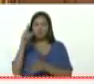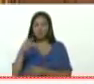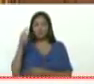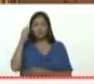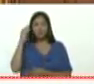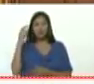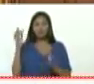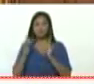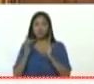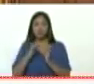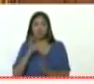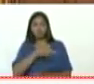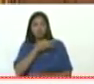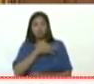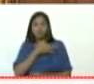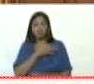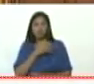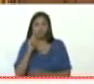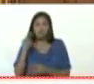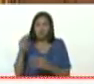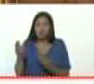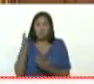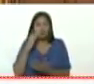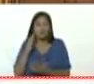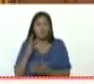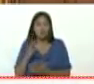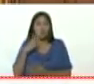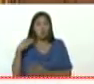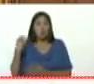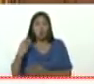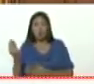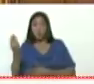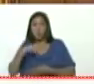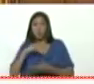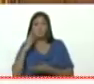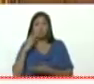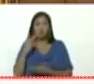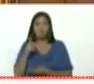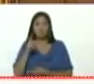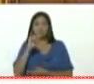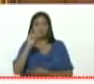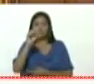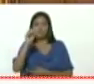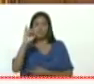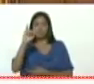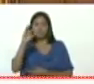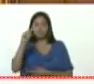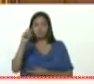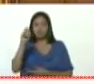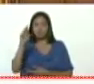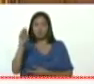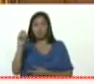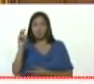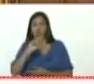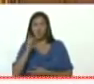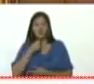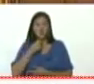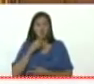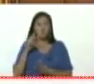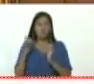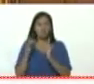sociales? Ninguno. Ahora, los más jóvenes, solo Isidoro, nada más Isidoro, no le gustan las redes